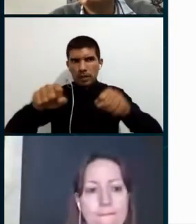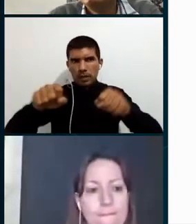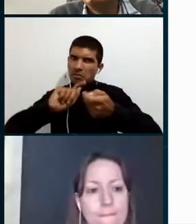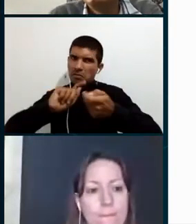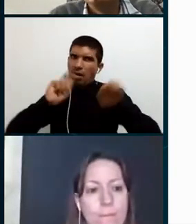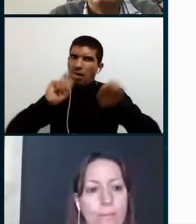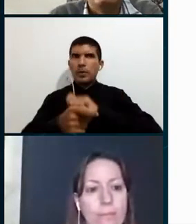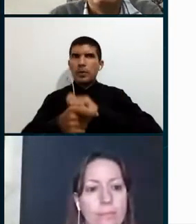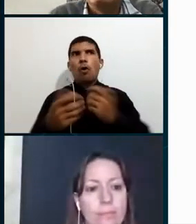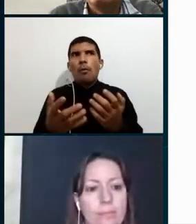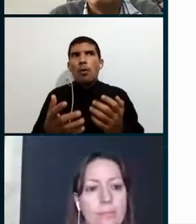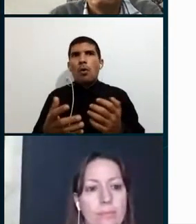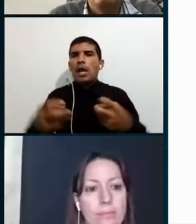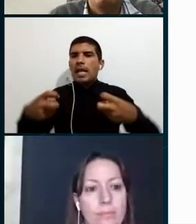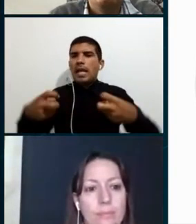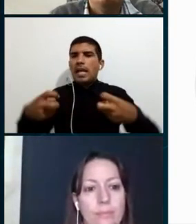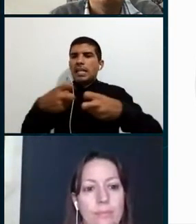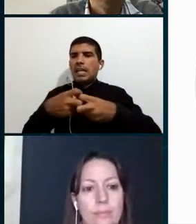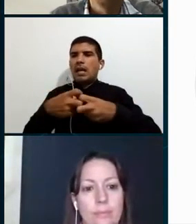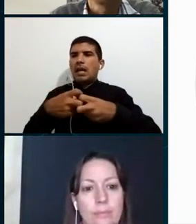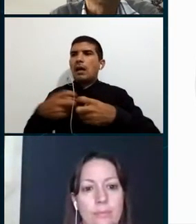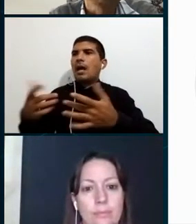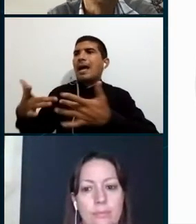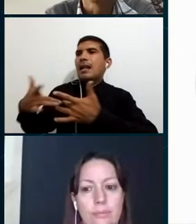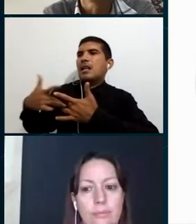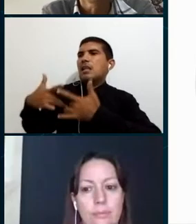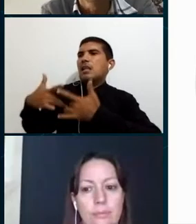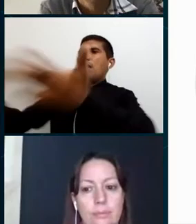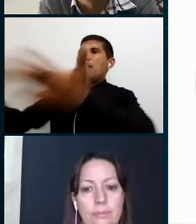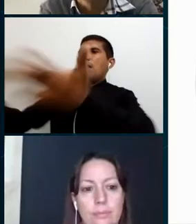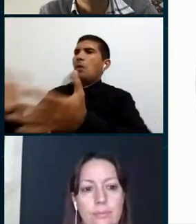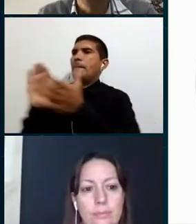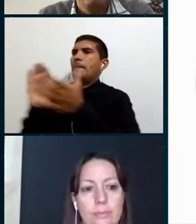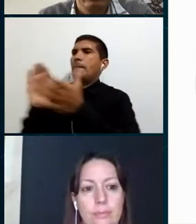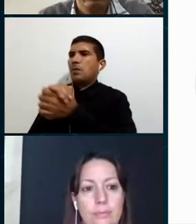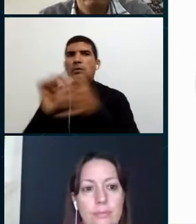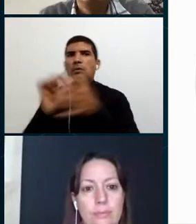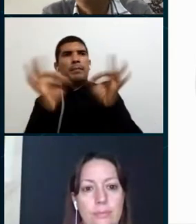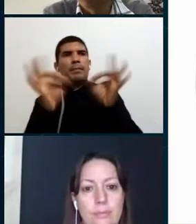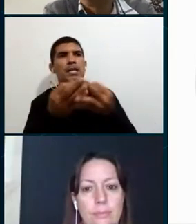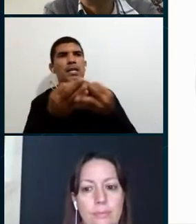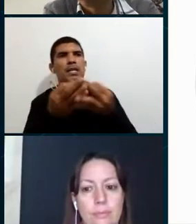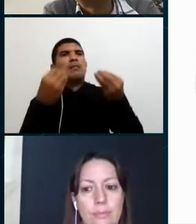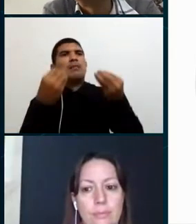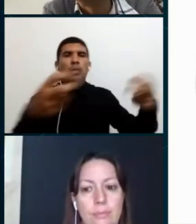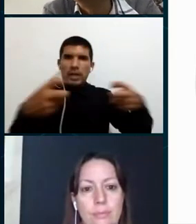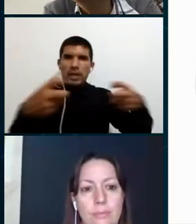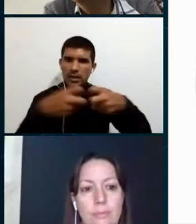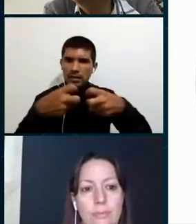porque ya hay producción. En resumen,